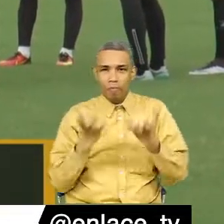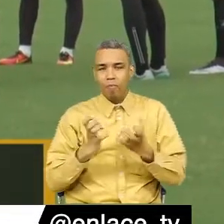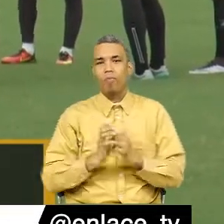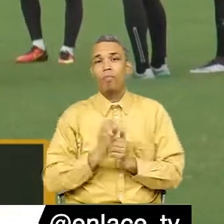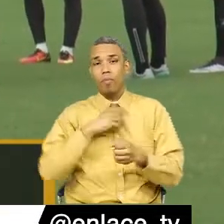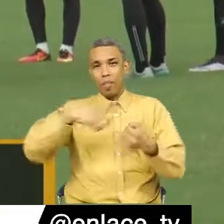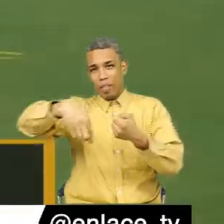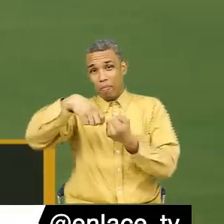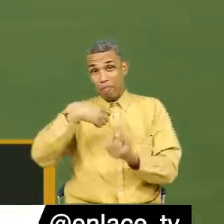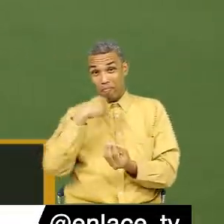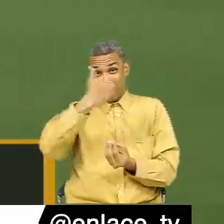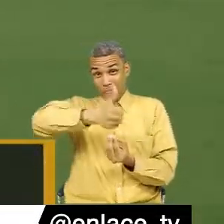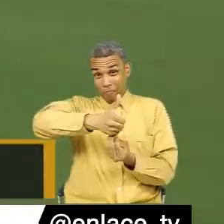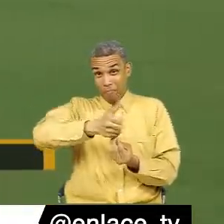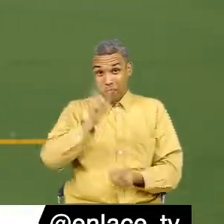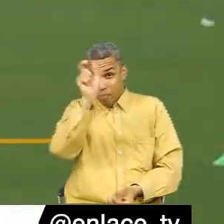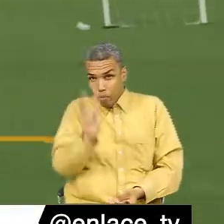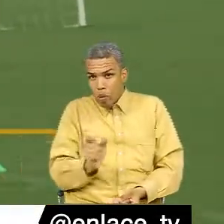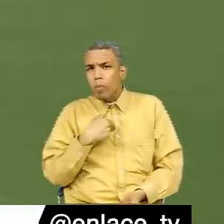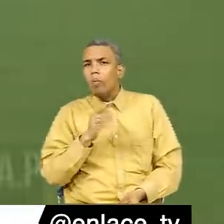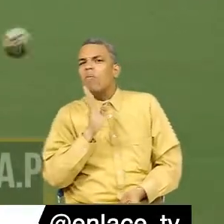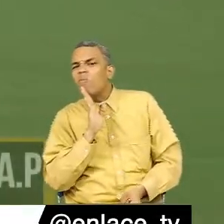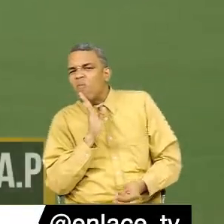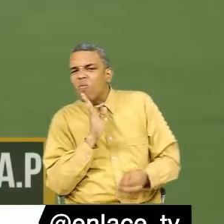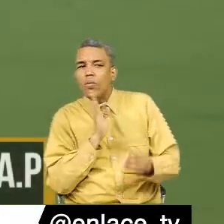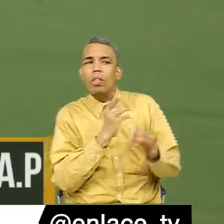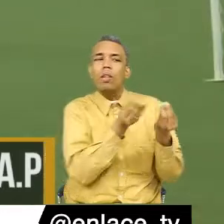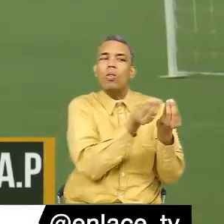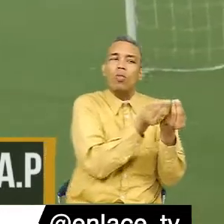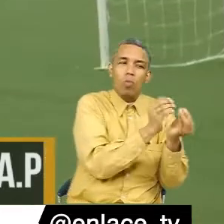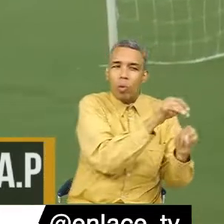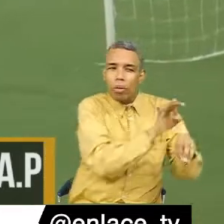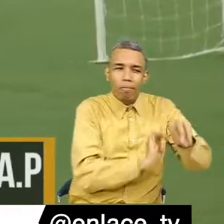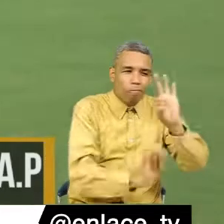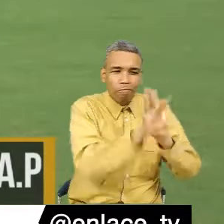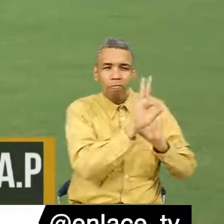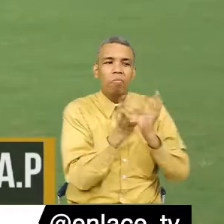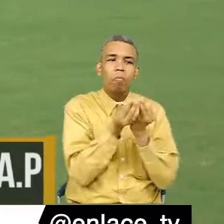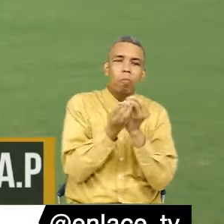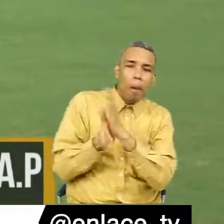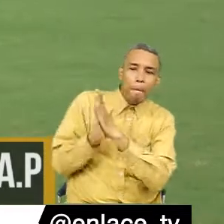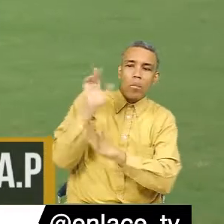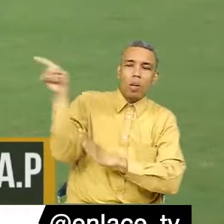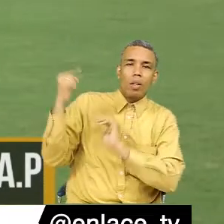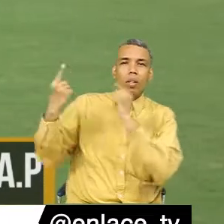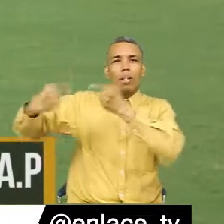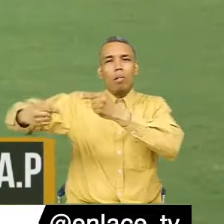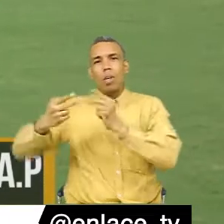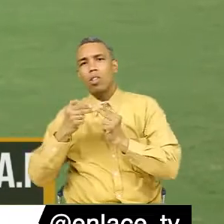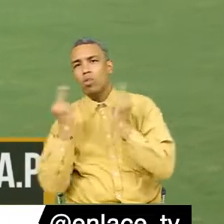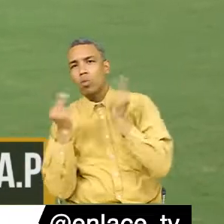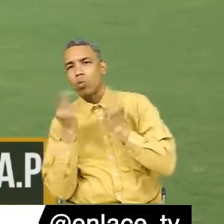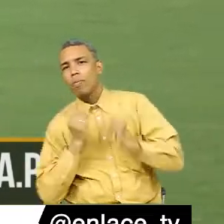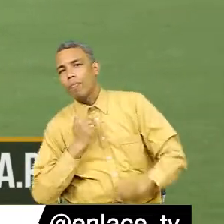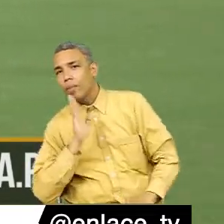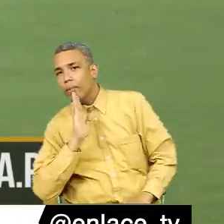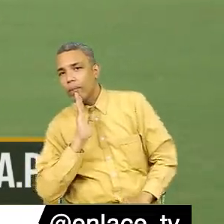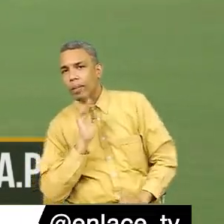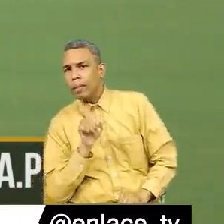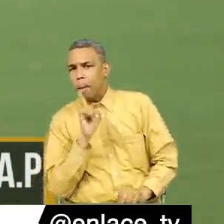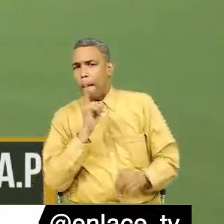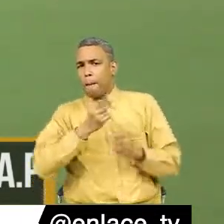Petrolera, Jorge Luis Bernal, no confirmó la nómina que jugará contra Patriotas Fútbol Club, teniendo en cuenta que Juan David Ríos sigue sancionado y